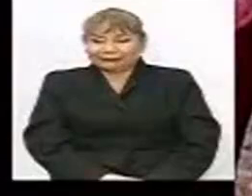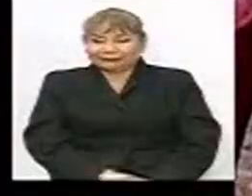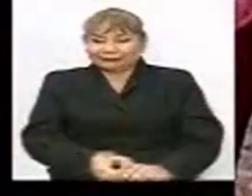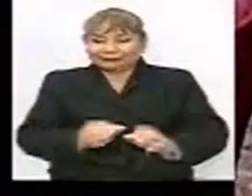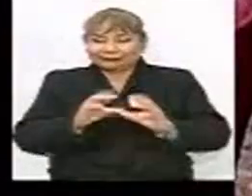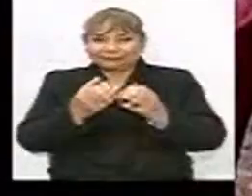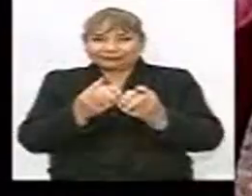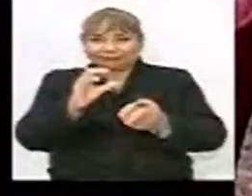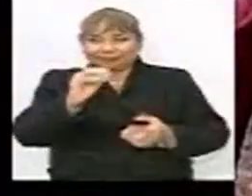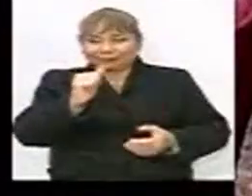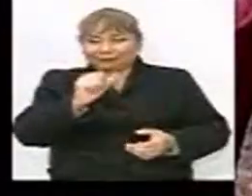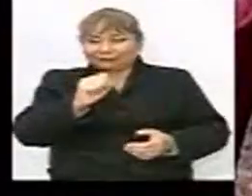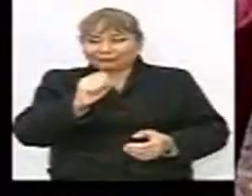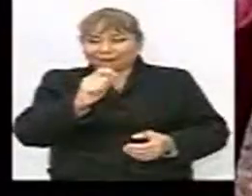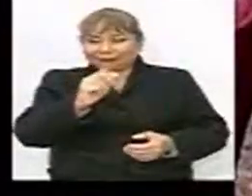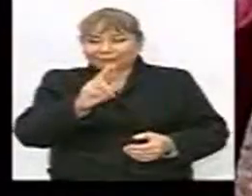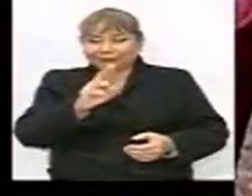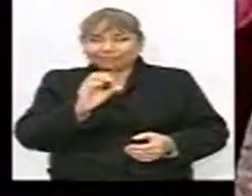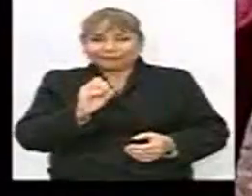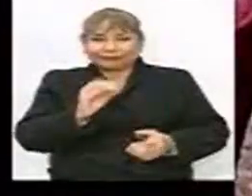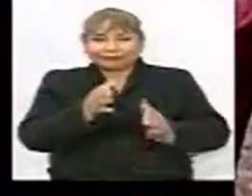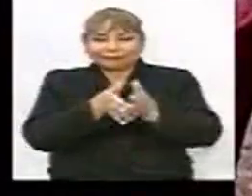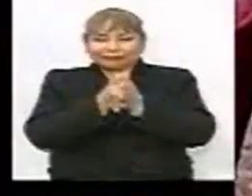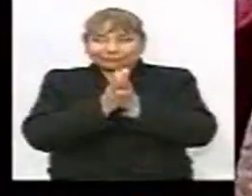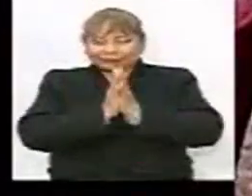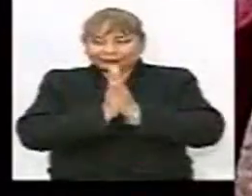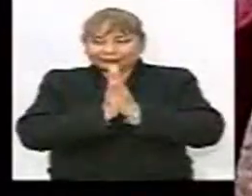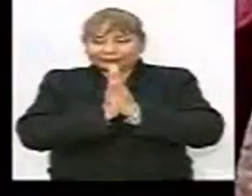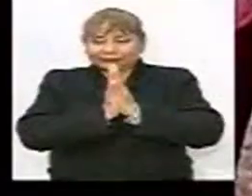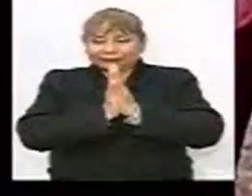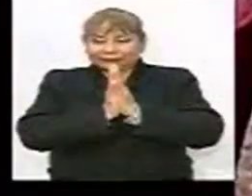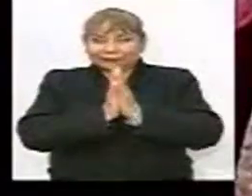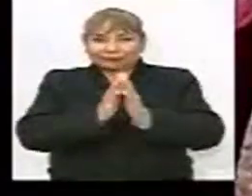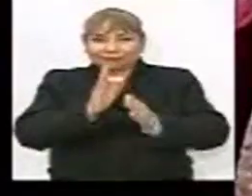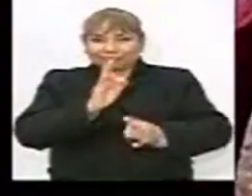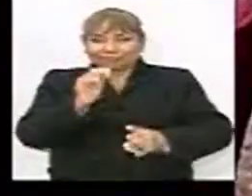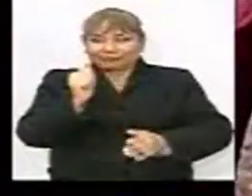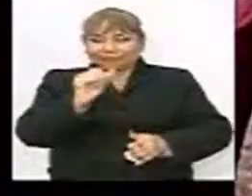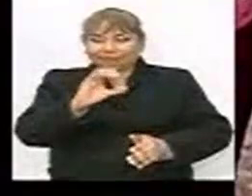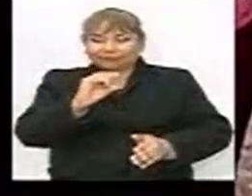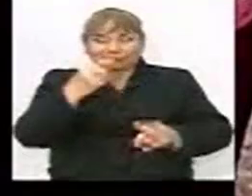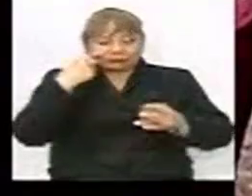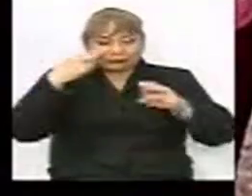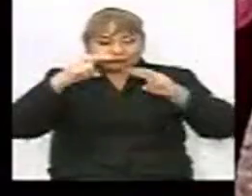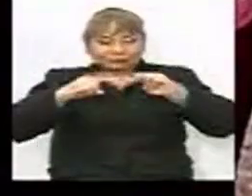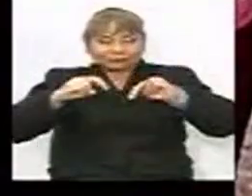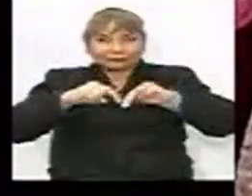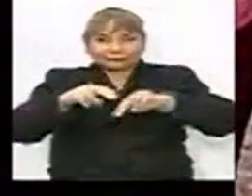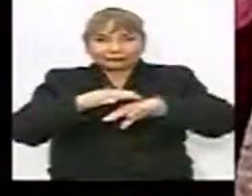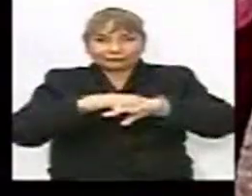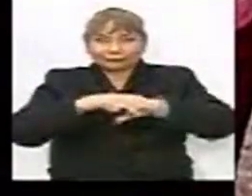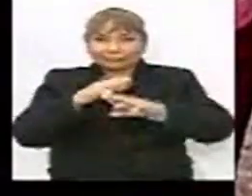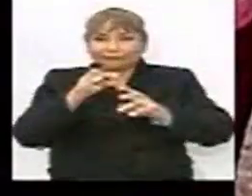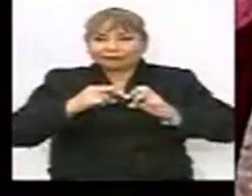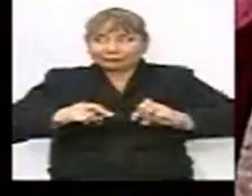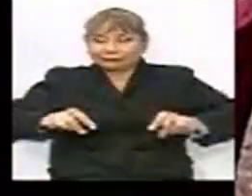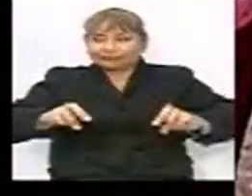Congresista Castro, por favor, concita lo sea. Solicito pedir facultades de comisión investigadora al